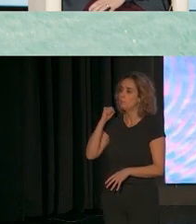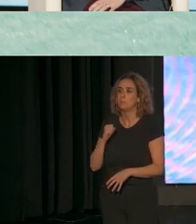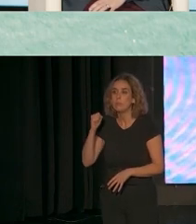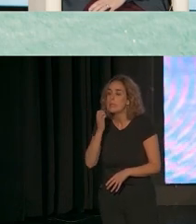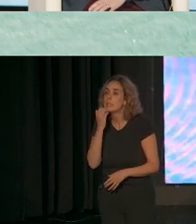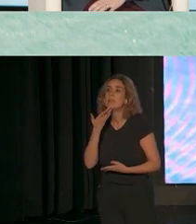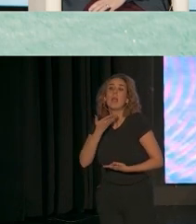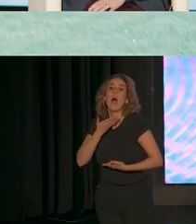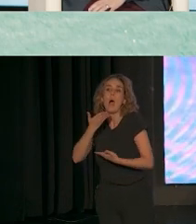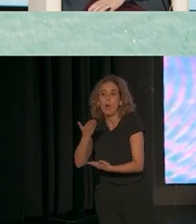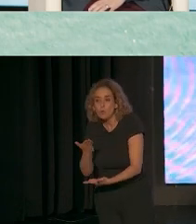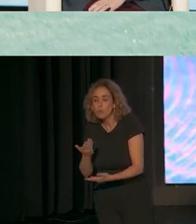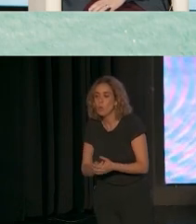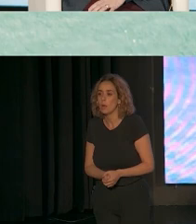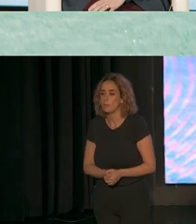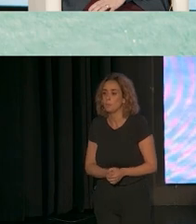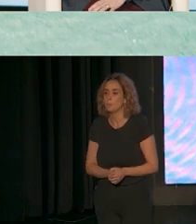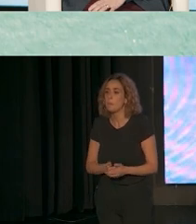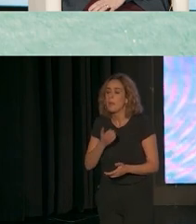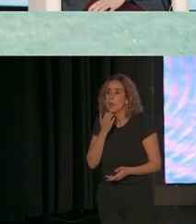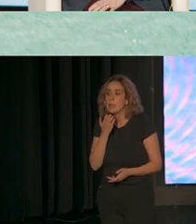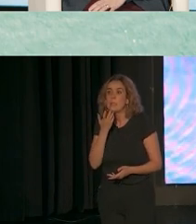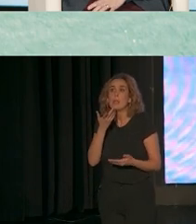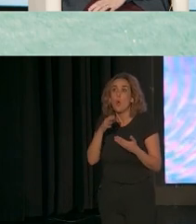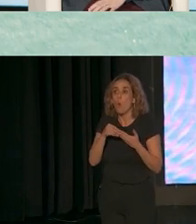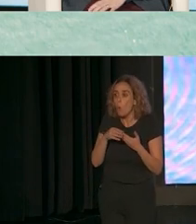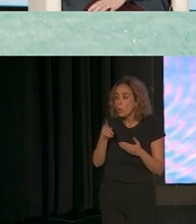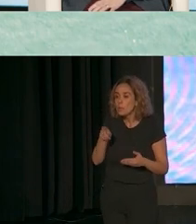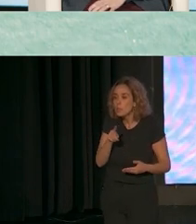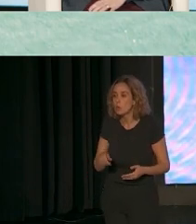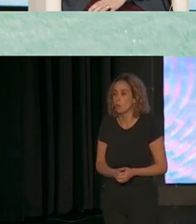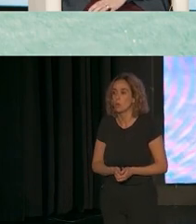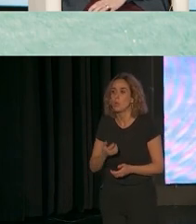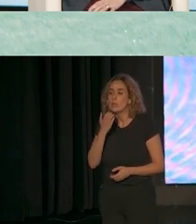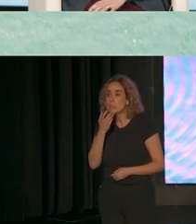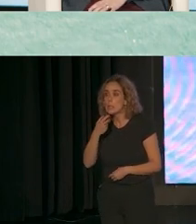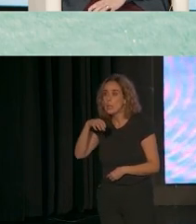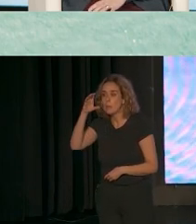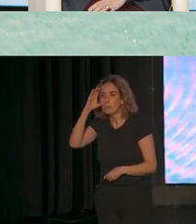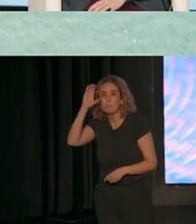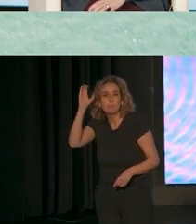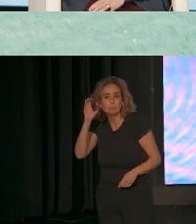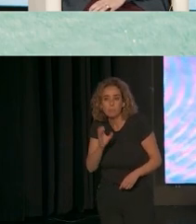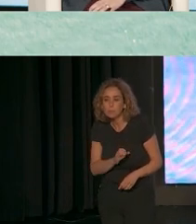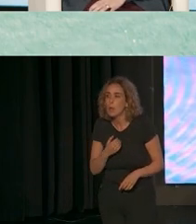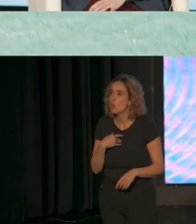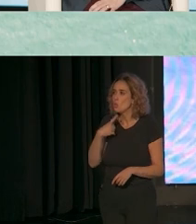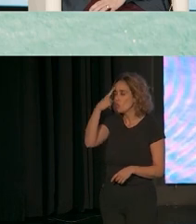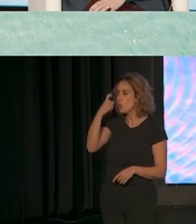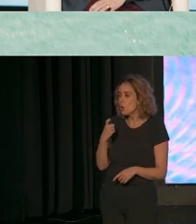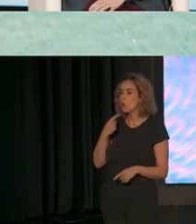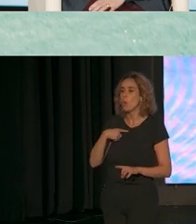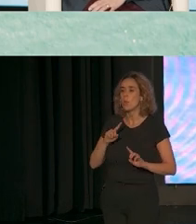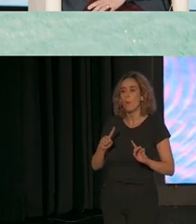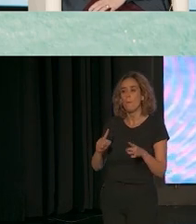si ayudan, y si ayudan, si es realmente útil, si están realmente escuchando. Recuerdo la primera persona que